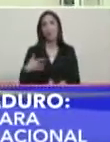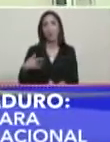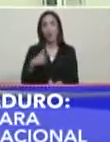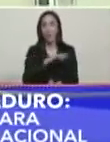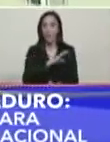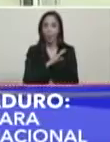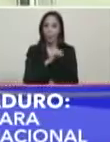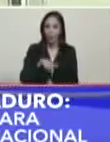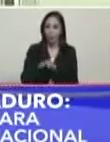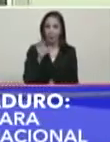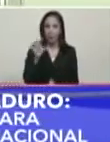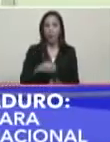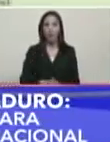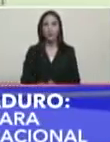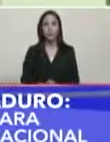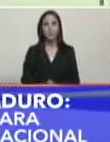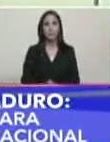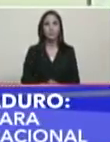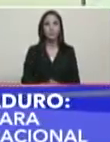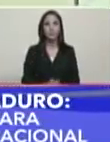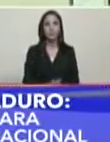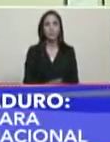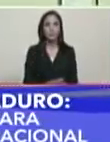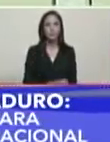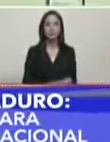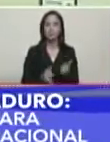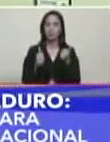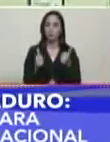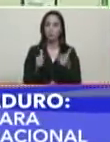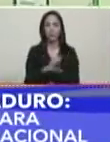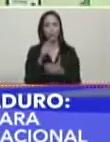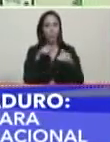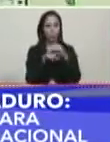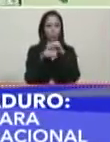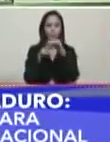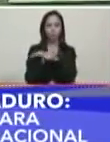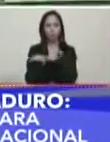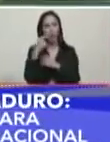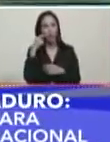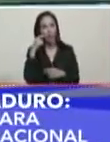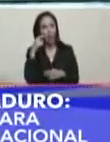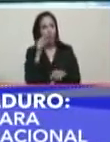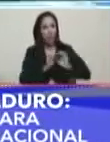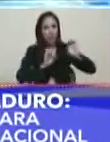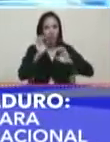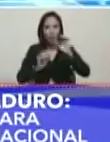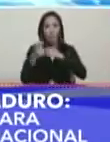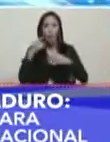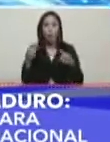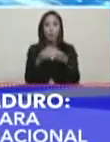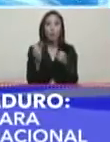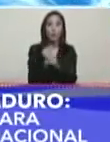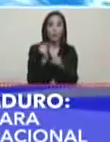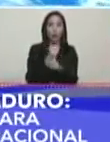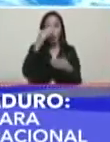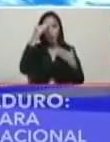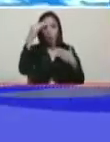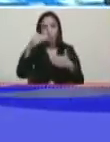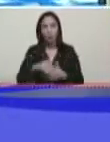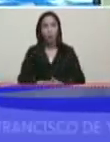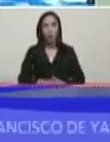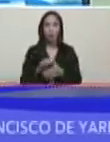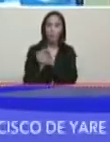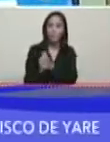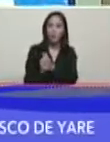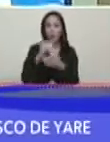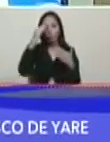a la patria, le pertenece al pueblo. Muy bien, Benzo, vamos avanzando aquí. Vamos aquí hay un grupo de trabajadores que ya he saludado. Compañeros, están